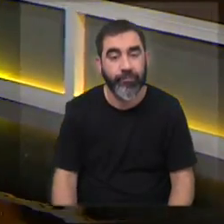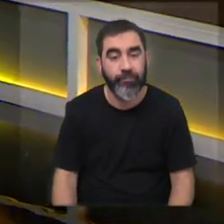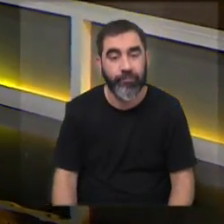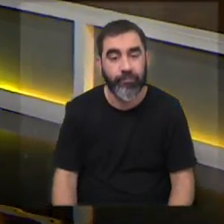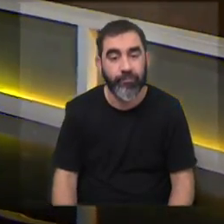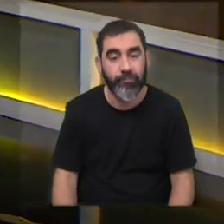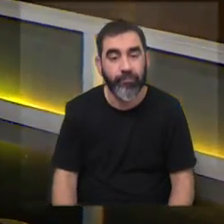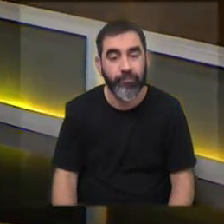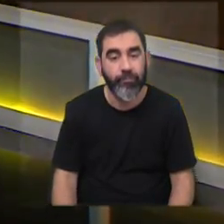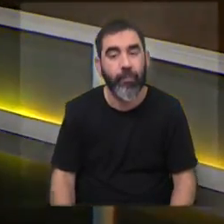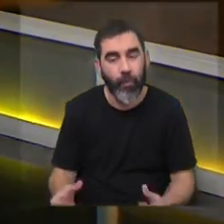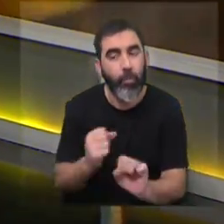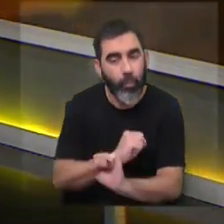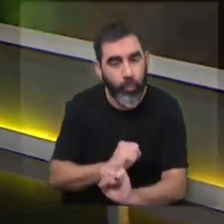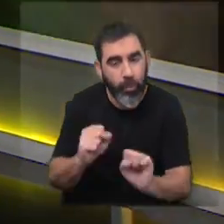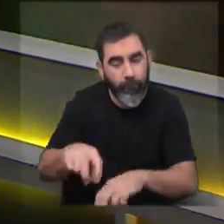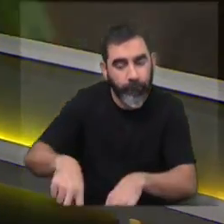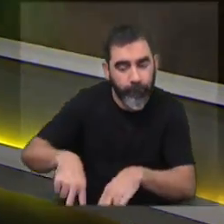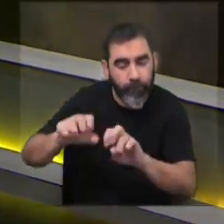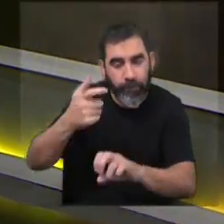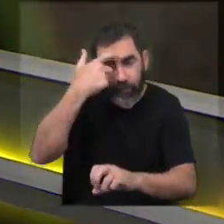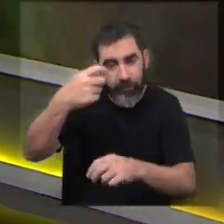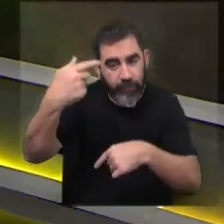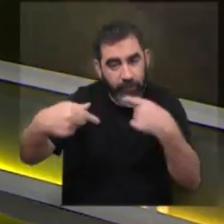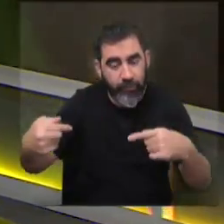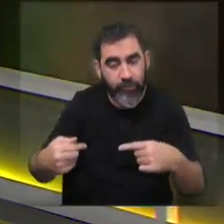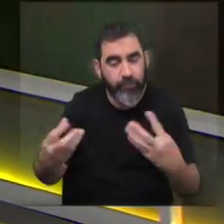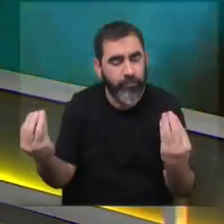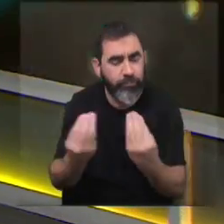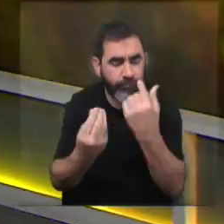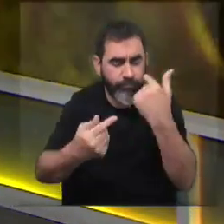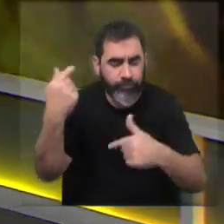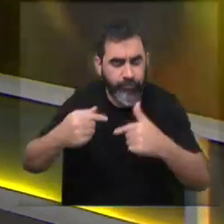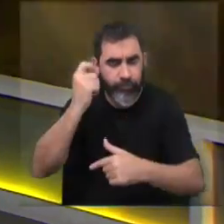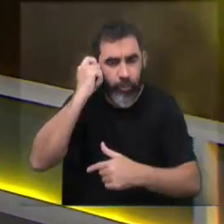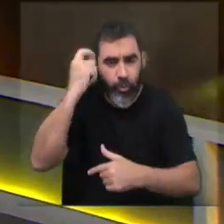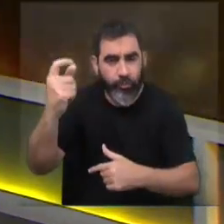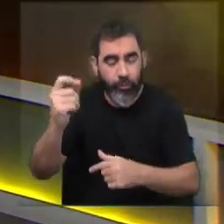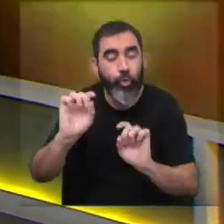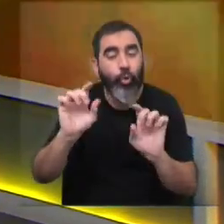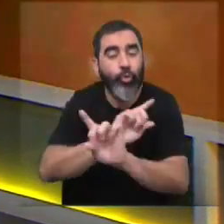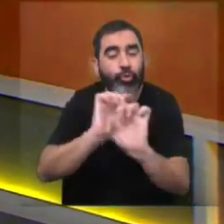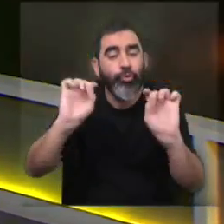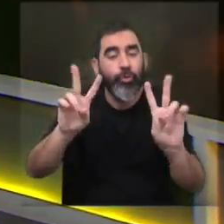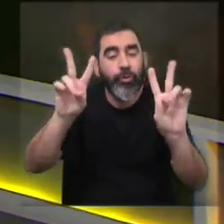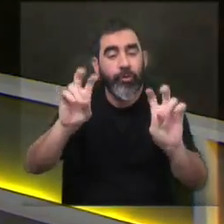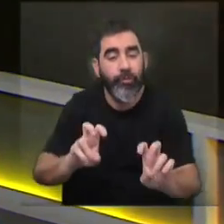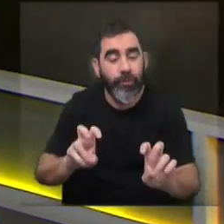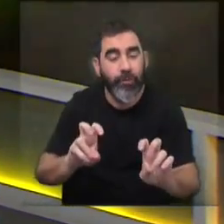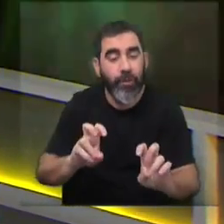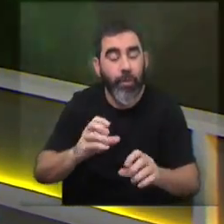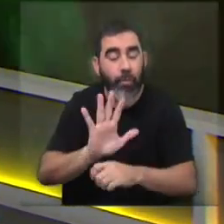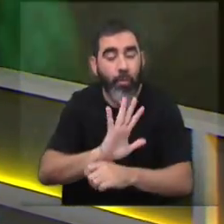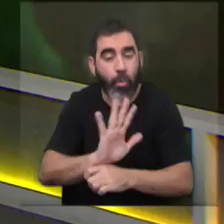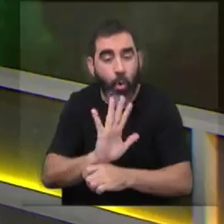tiene enormes posibilidades de investigación científica y desde un montón de áreas del conocimiento, no solamente de lo que puede ser la